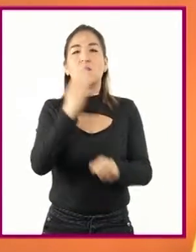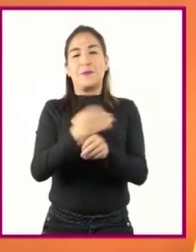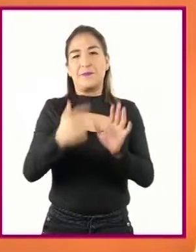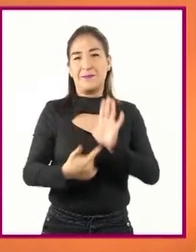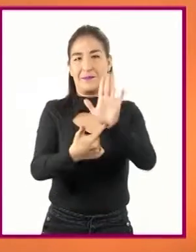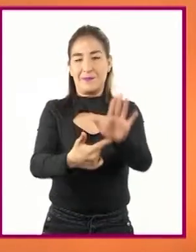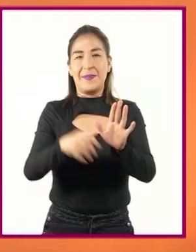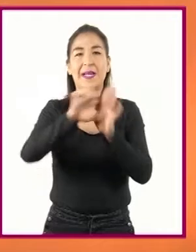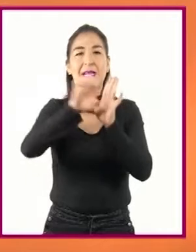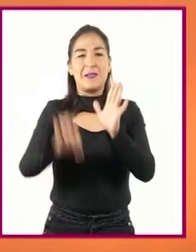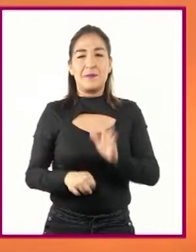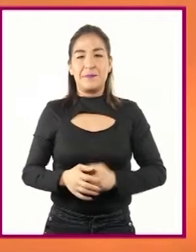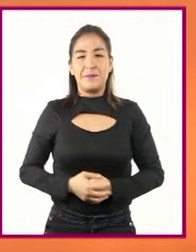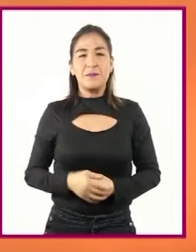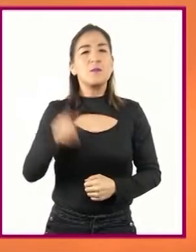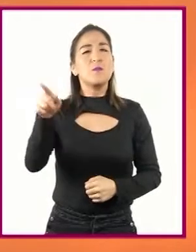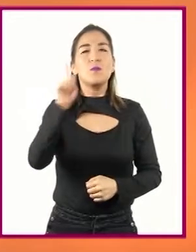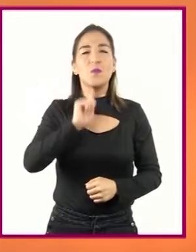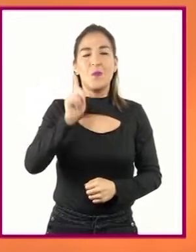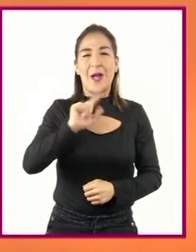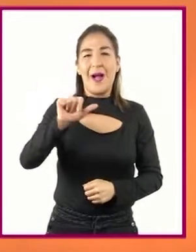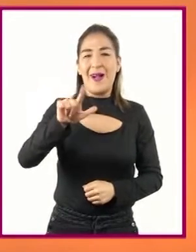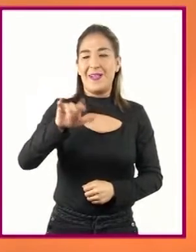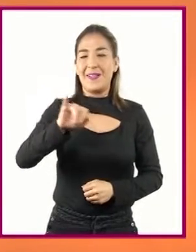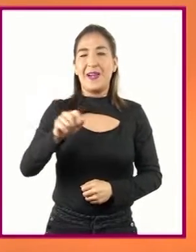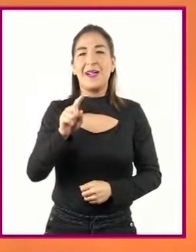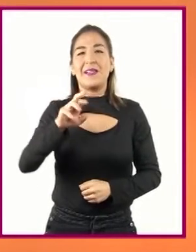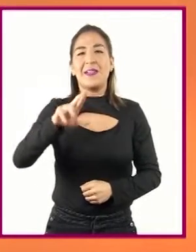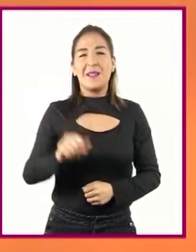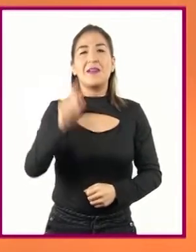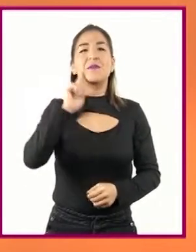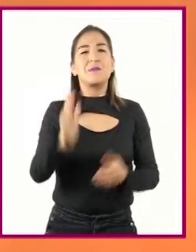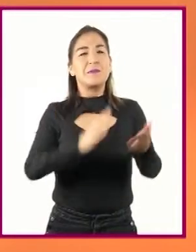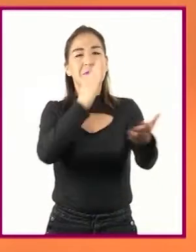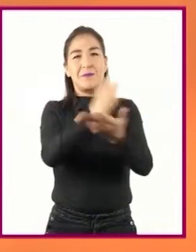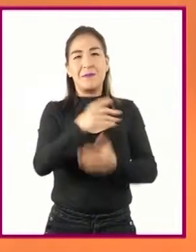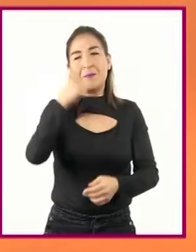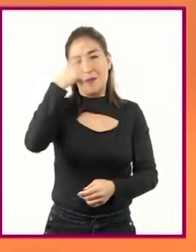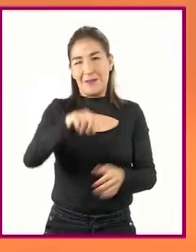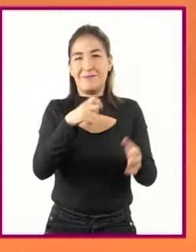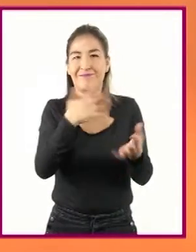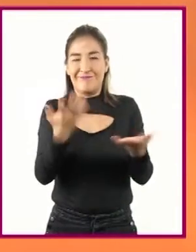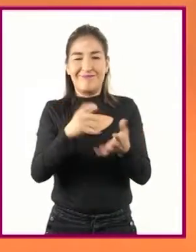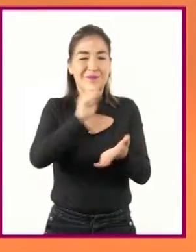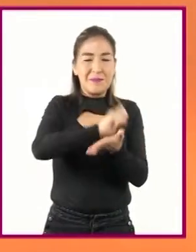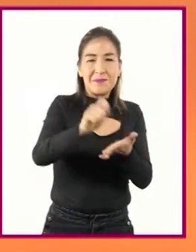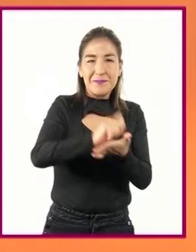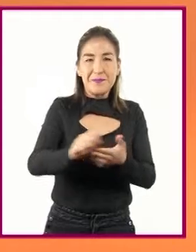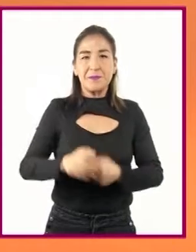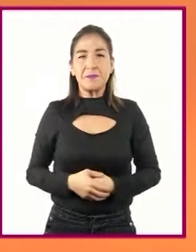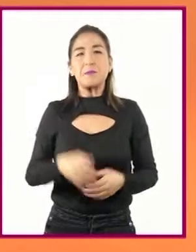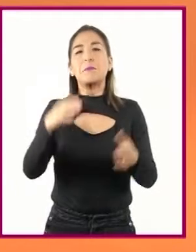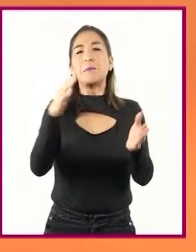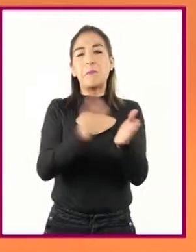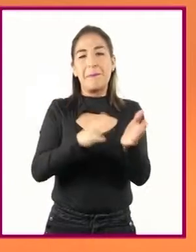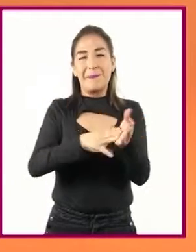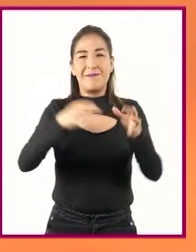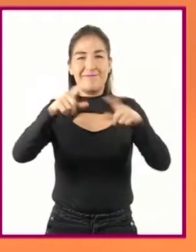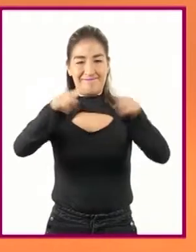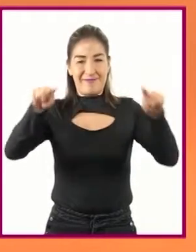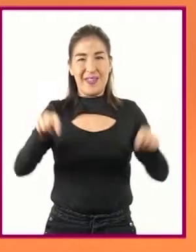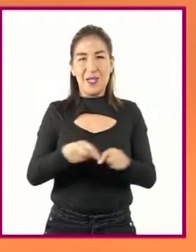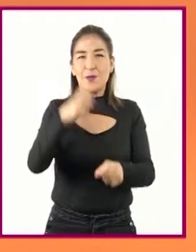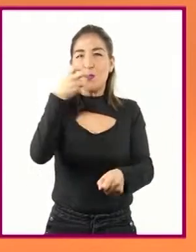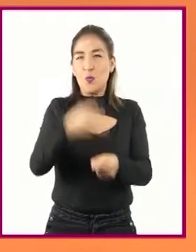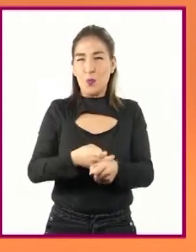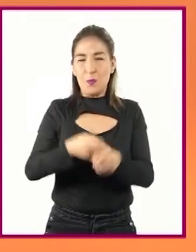ejemplo. Alejandra fue a la papelería a comprar el material para hacer un trabajo. Compró un pliego de papel cascarón y